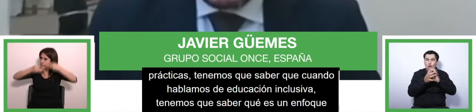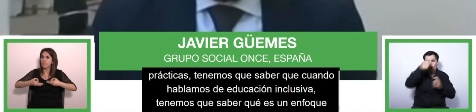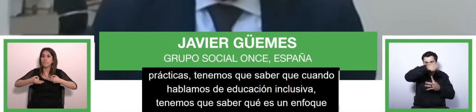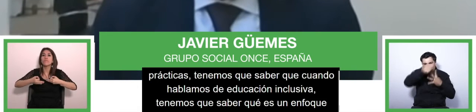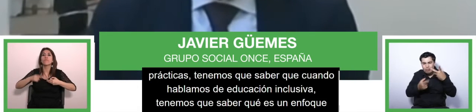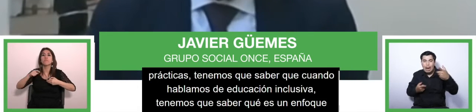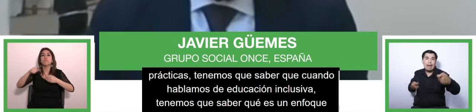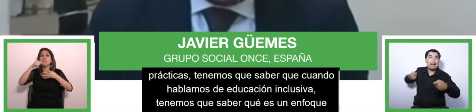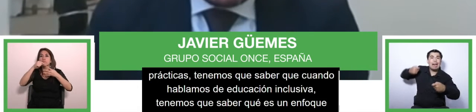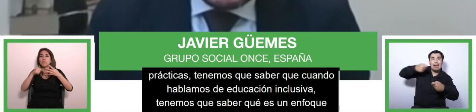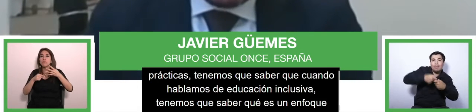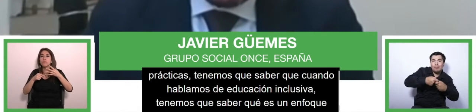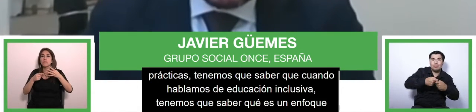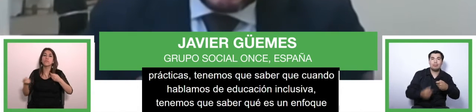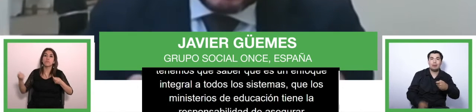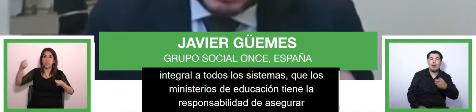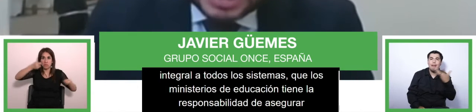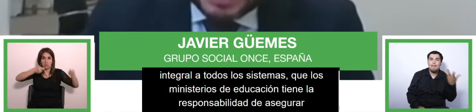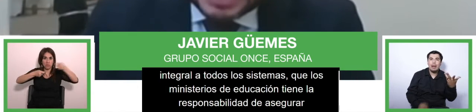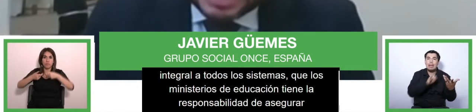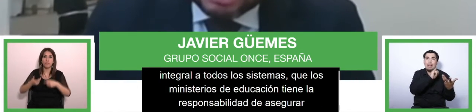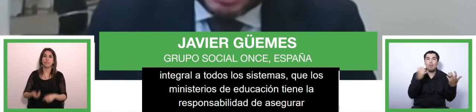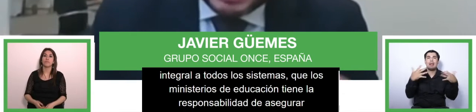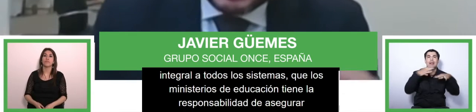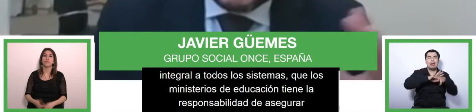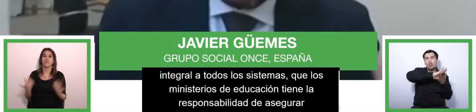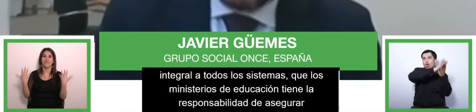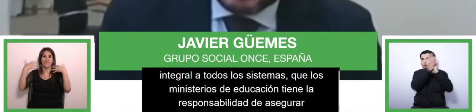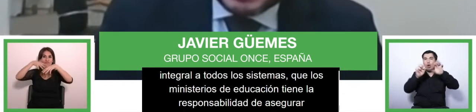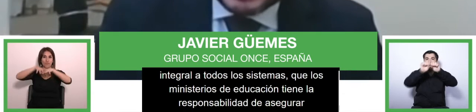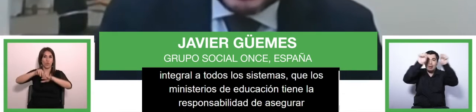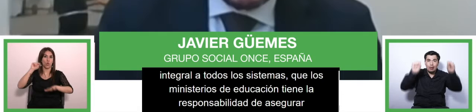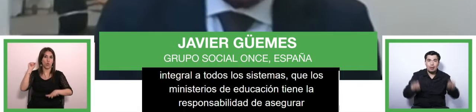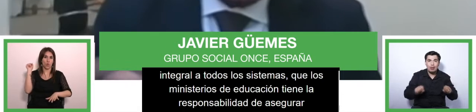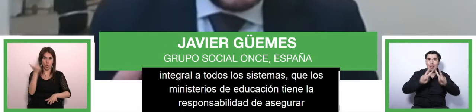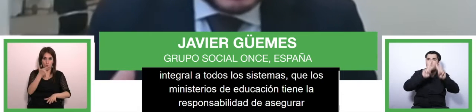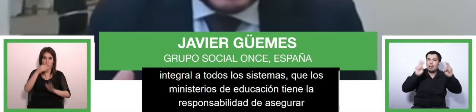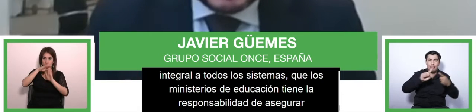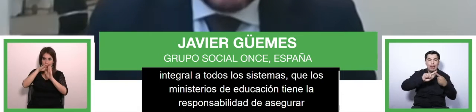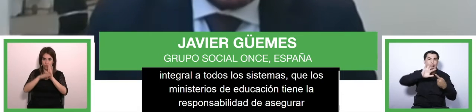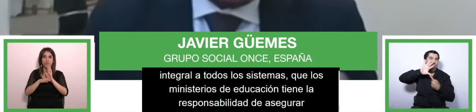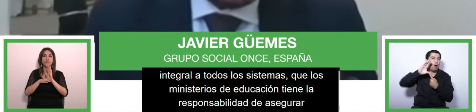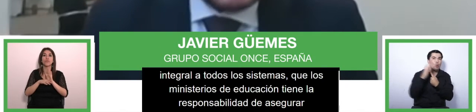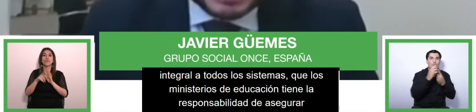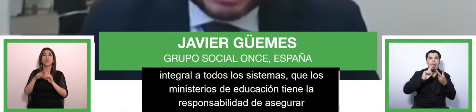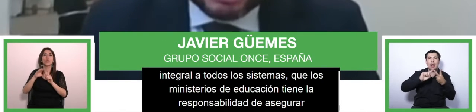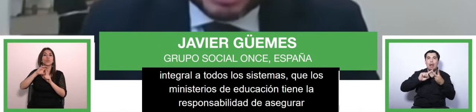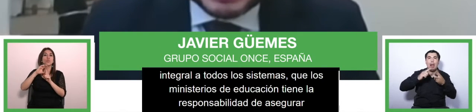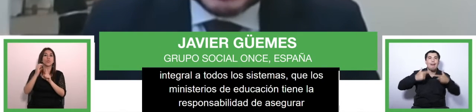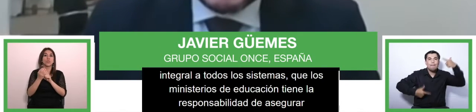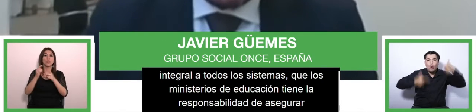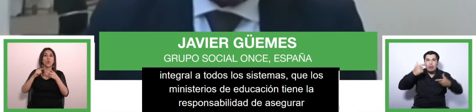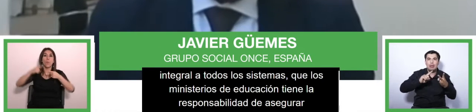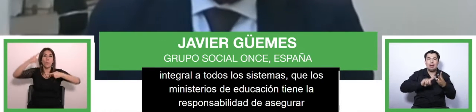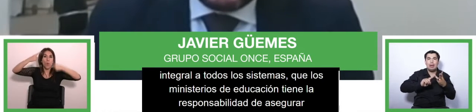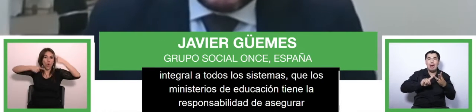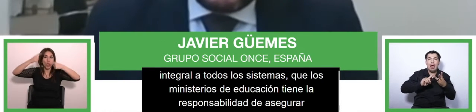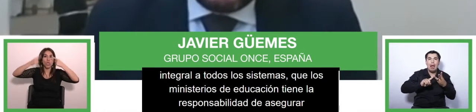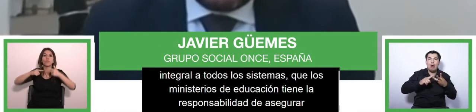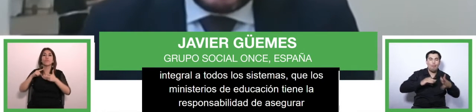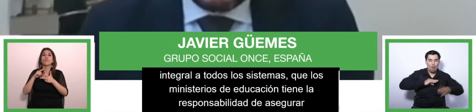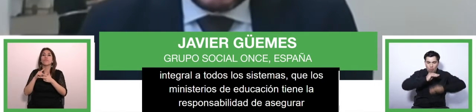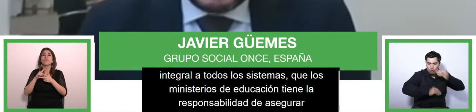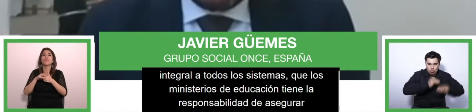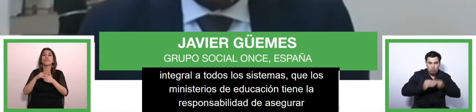necesarios para que se integren todos los sistemas, tanto de carácter cultural como de política, como de prácticas institucionales alrededor